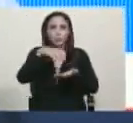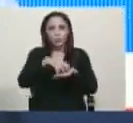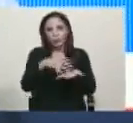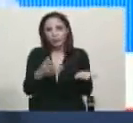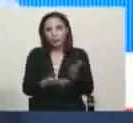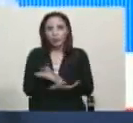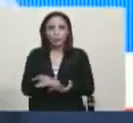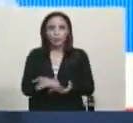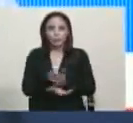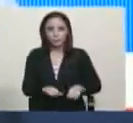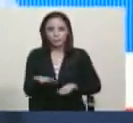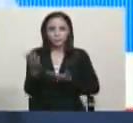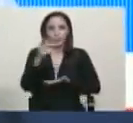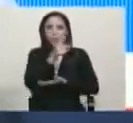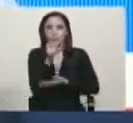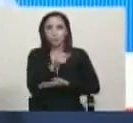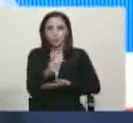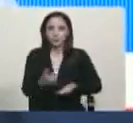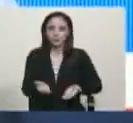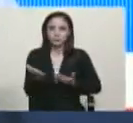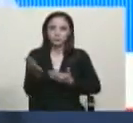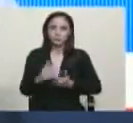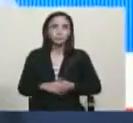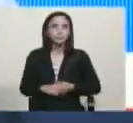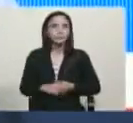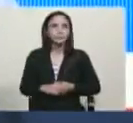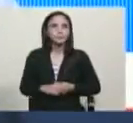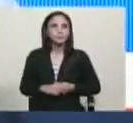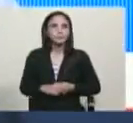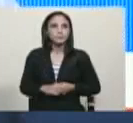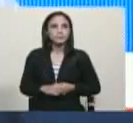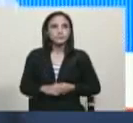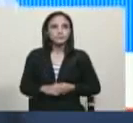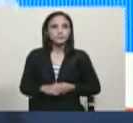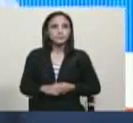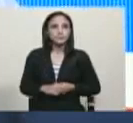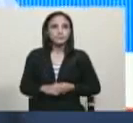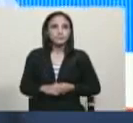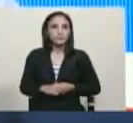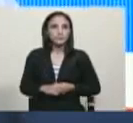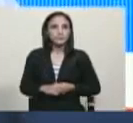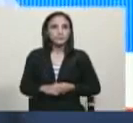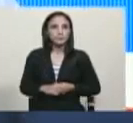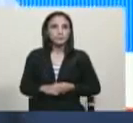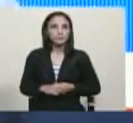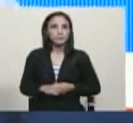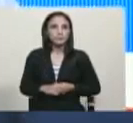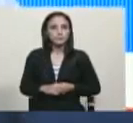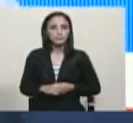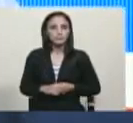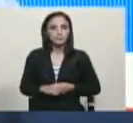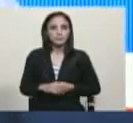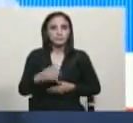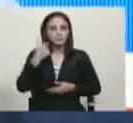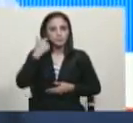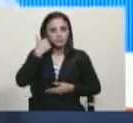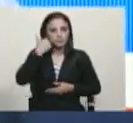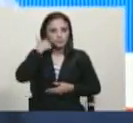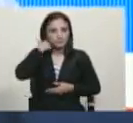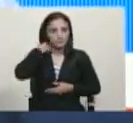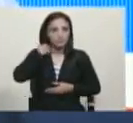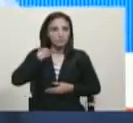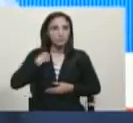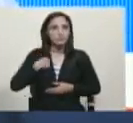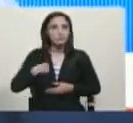Tiberio Bermúdez de Miranda, Tiberio, Indira Fernández de La